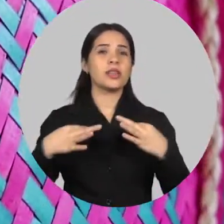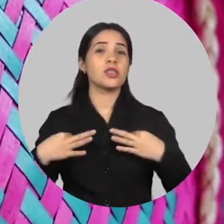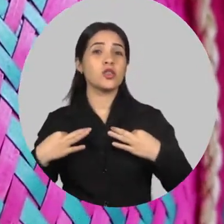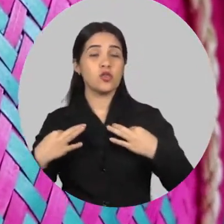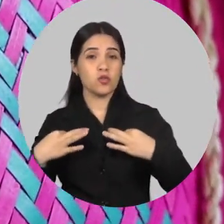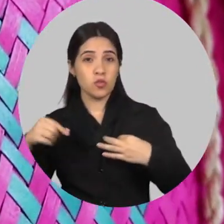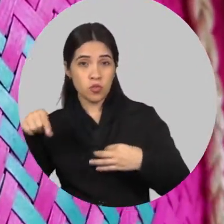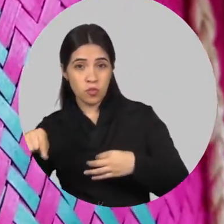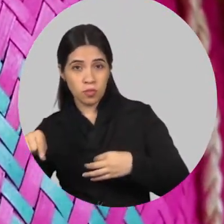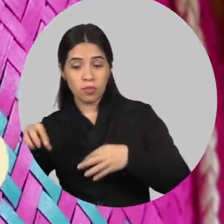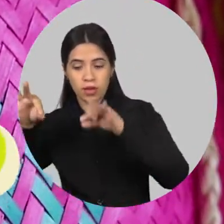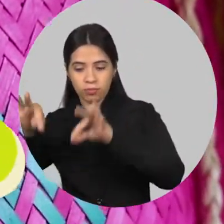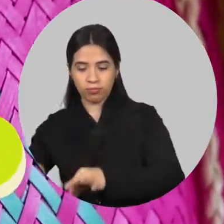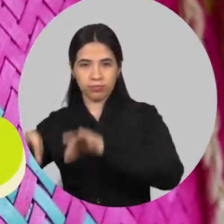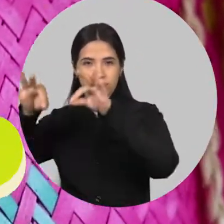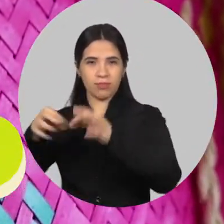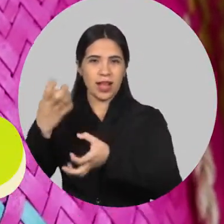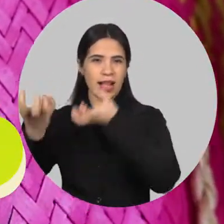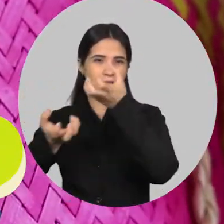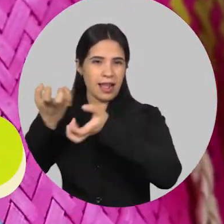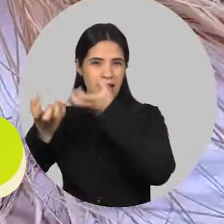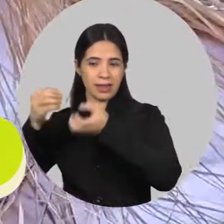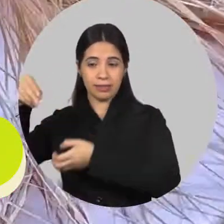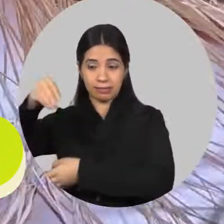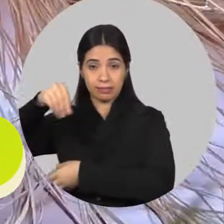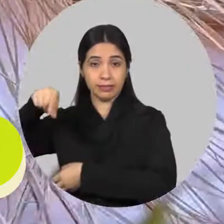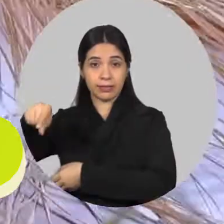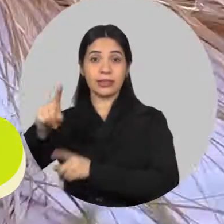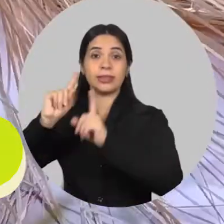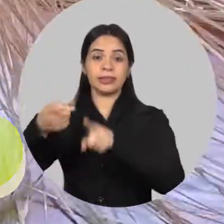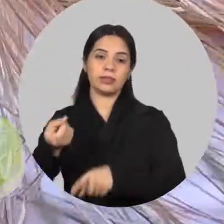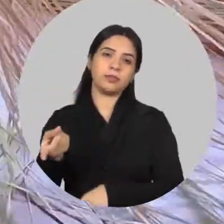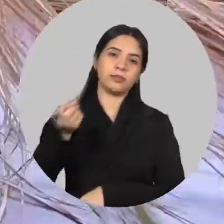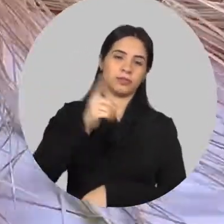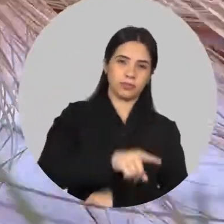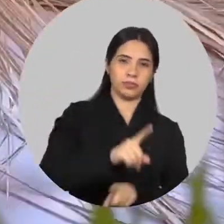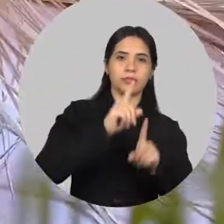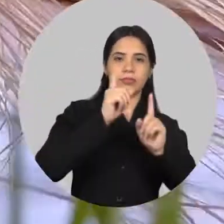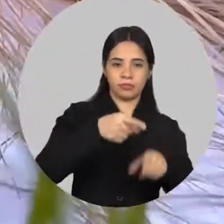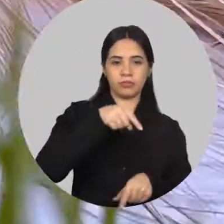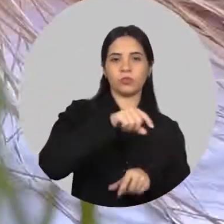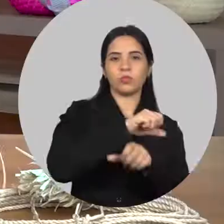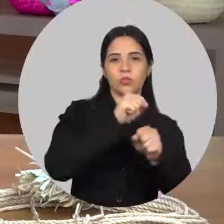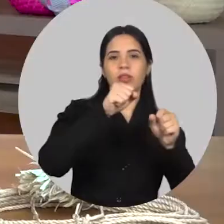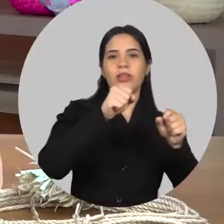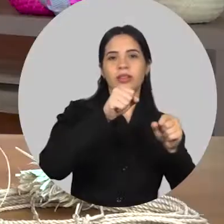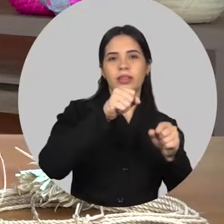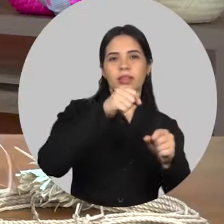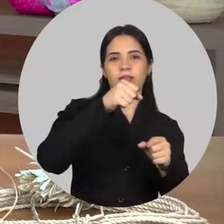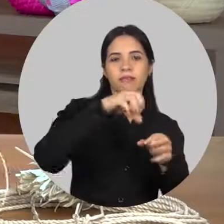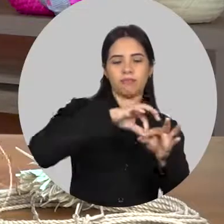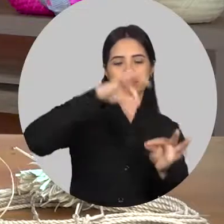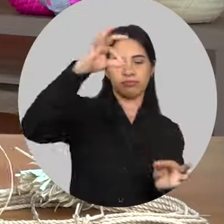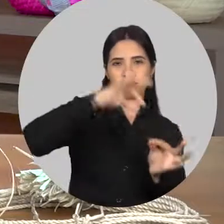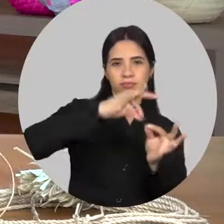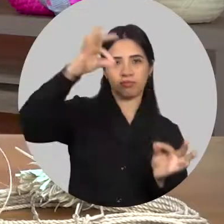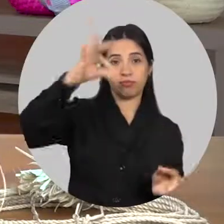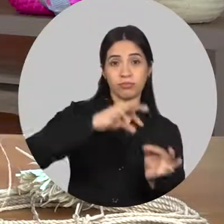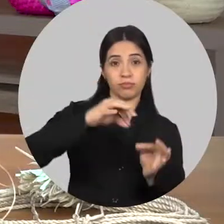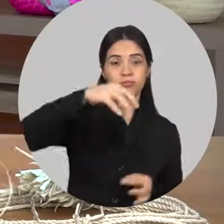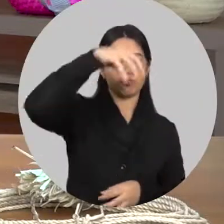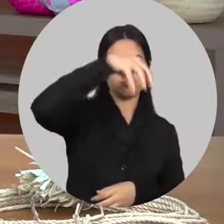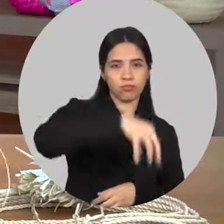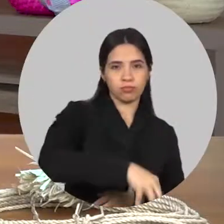tiñe la ropa, con anilina, con agua caliente. Corta primero sus correas de palma, luego